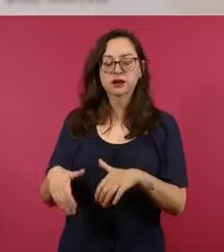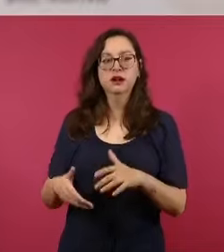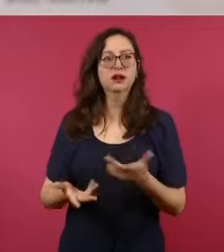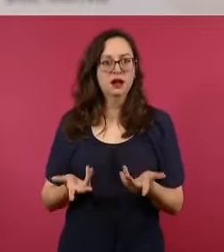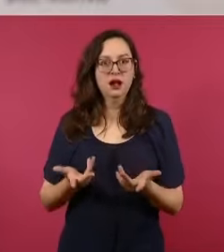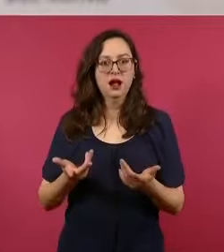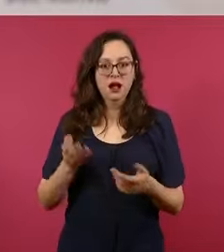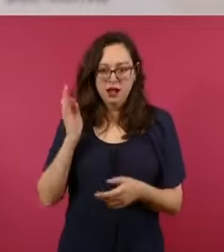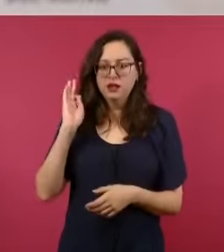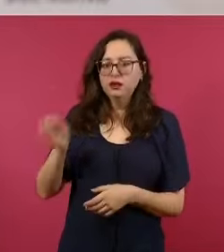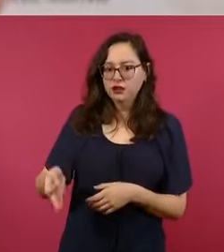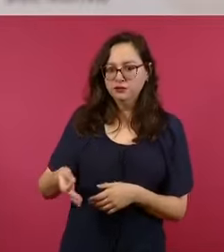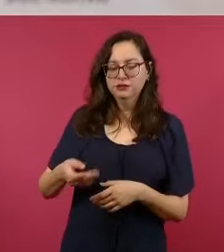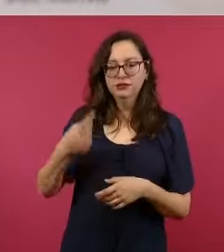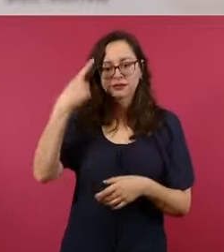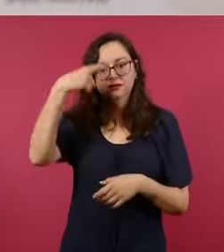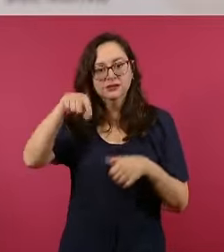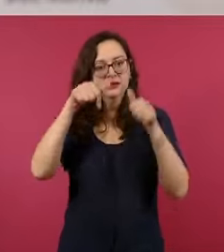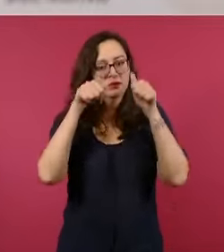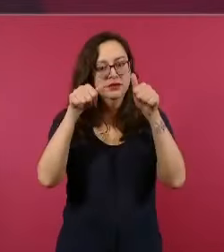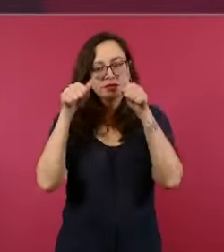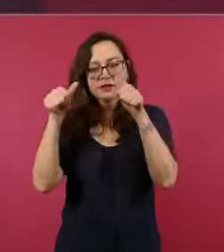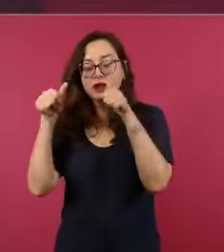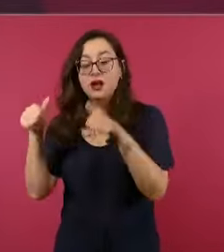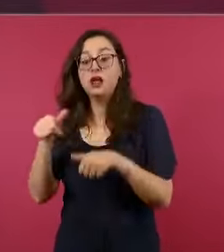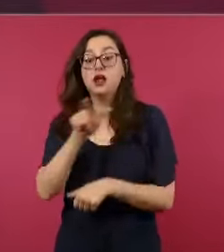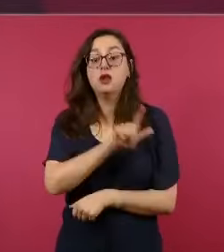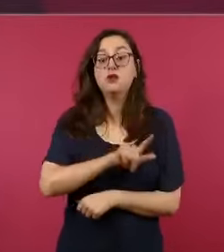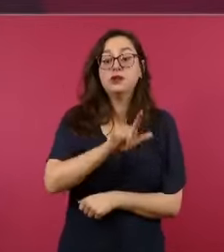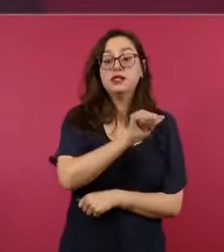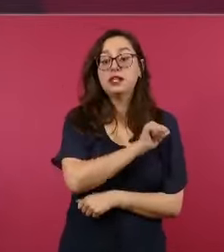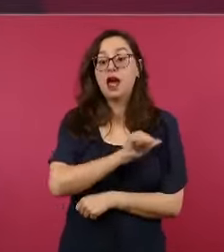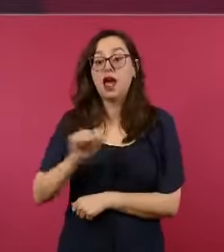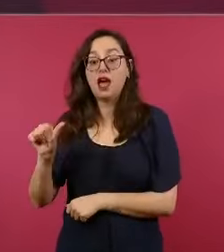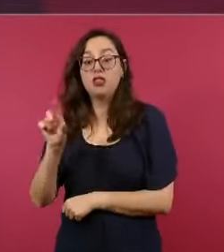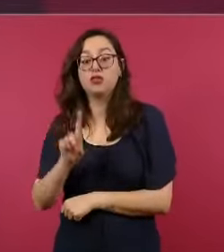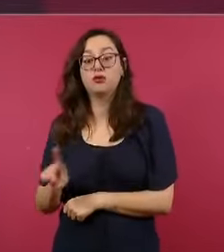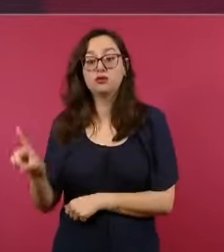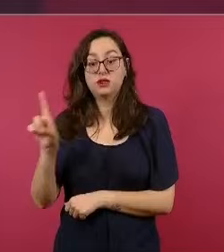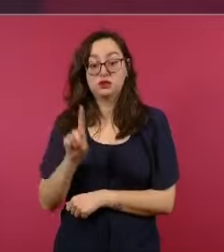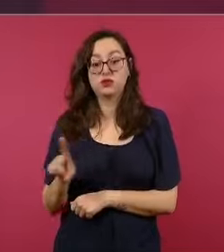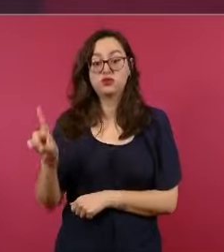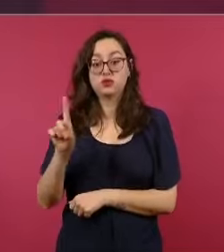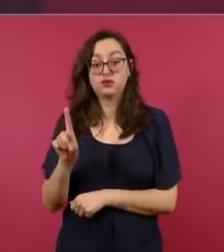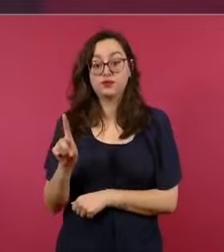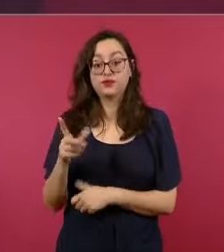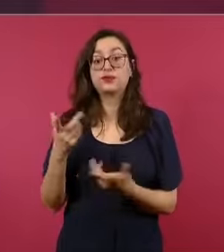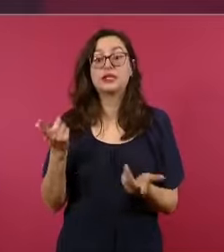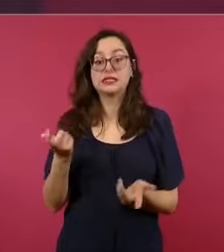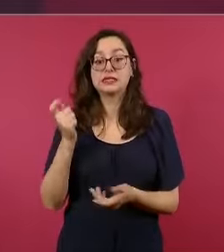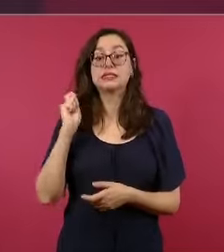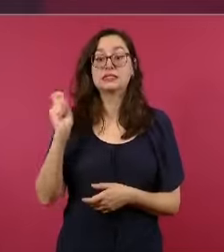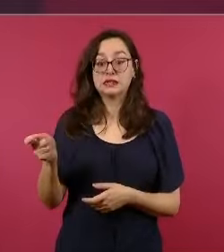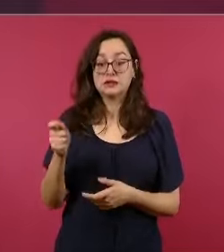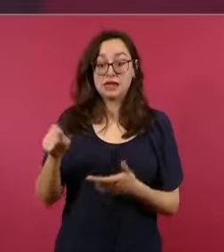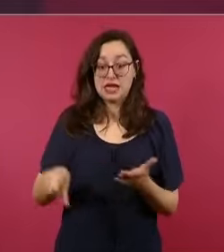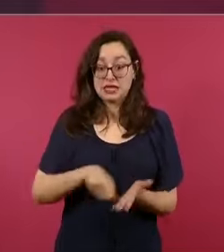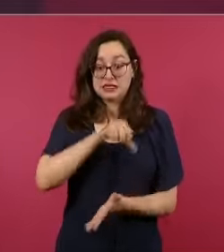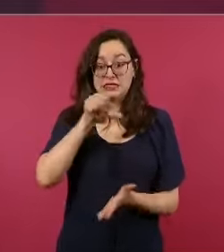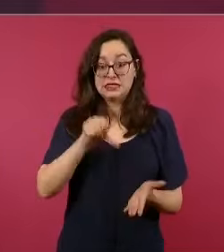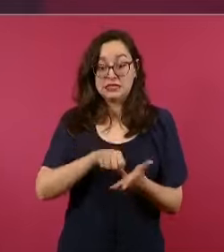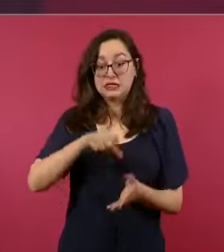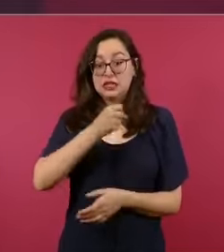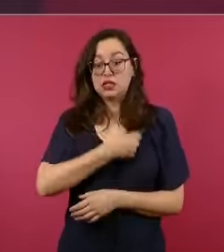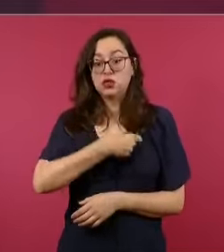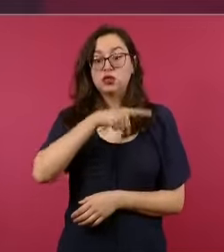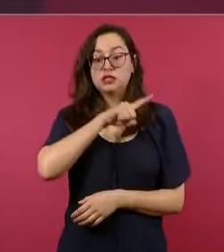unidades para tener la cobertura de lunes a a domingo Es decir todos los los centros de salud desde los de un consultorio